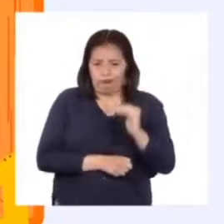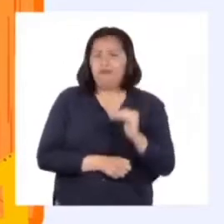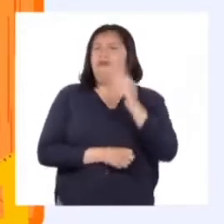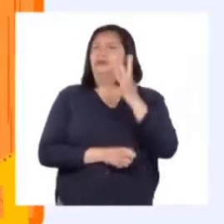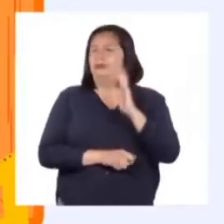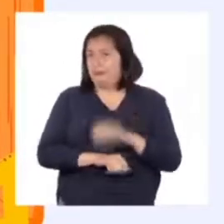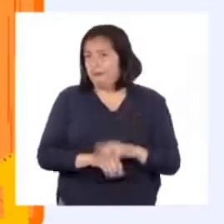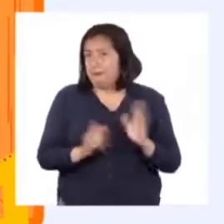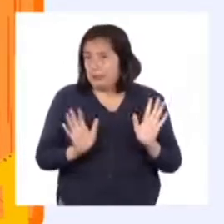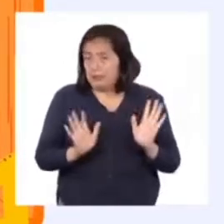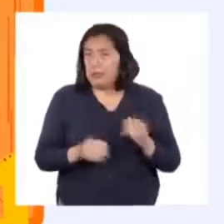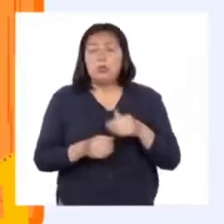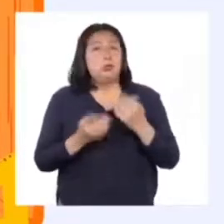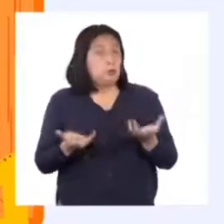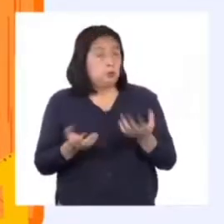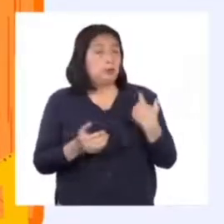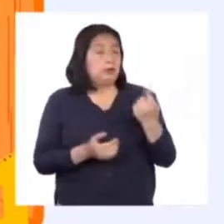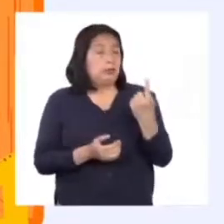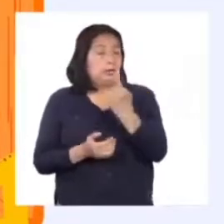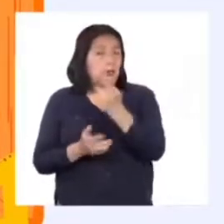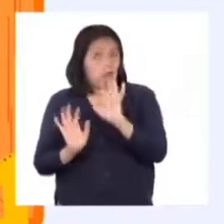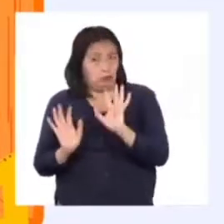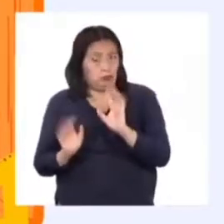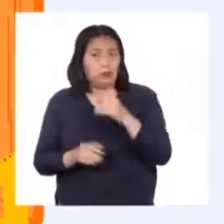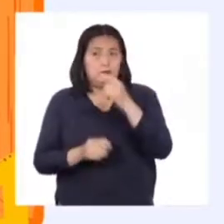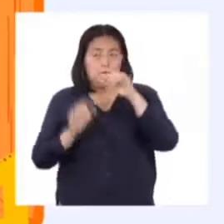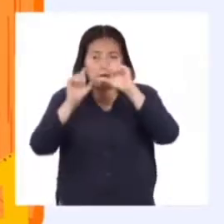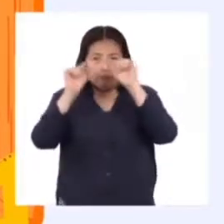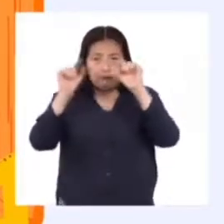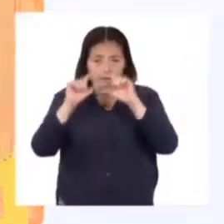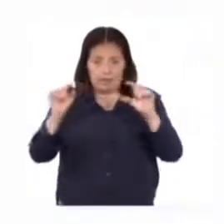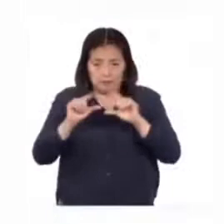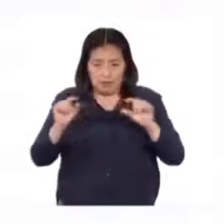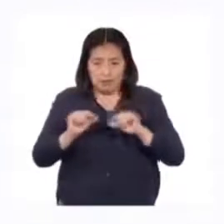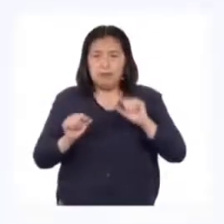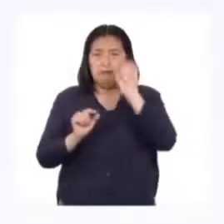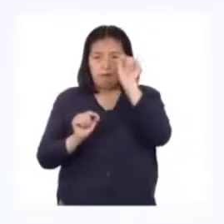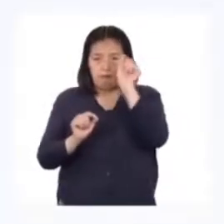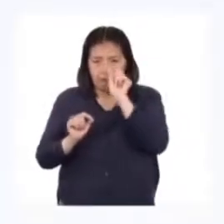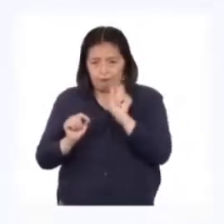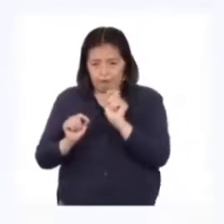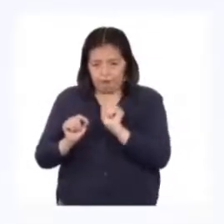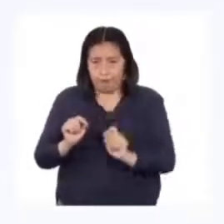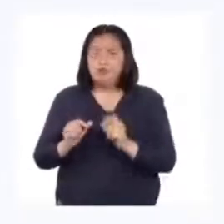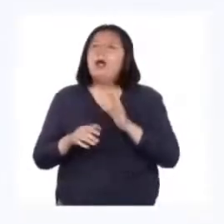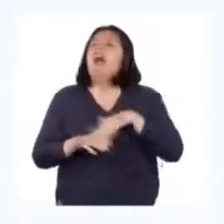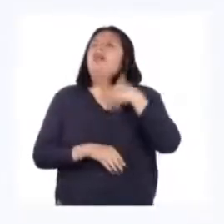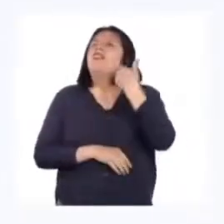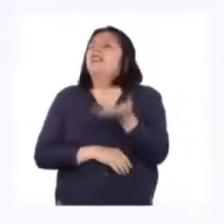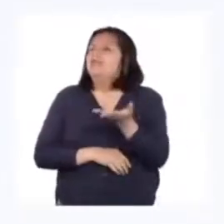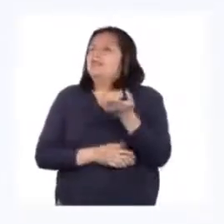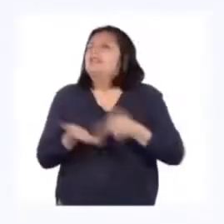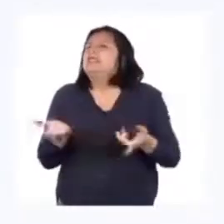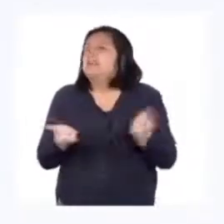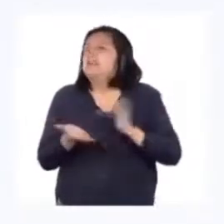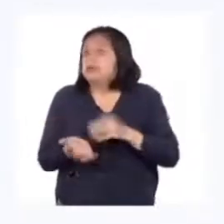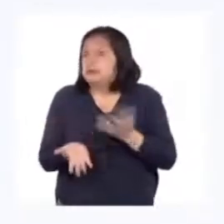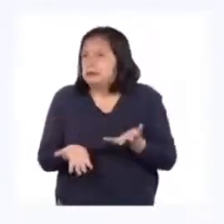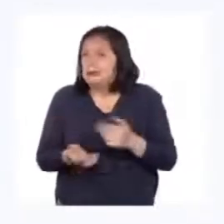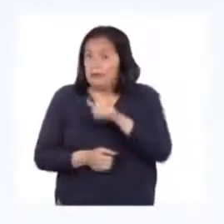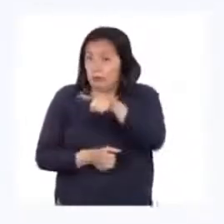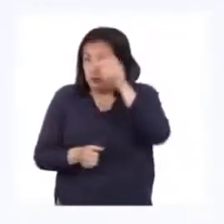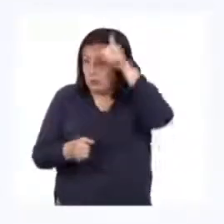cada fila, distribuyendo cada una en una casilla. ¿Qué hicieron luego de esto?